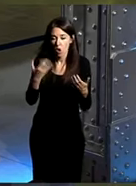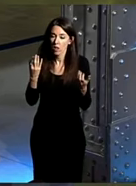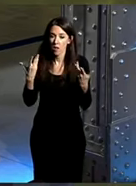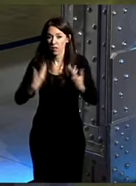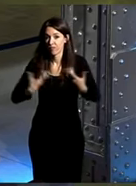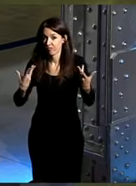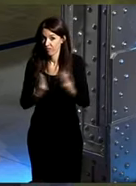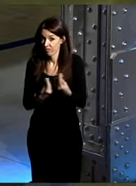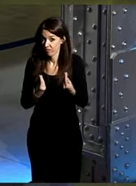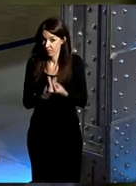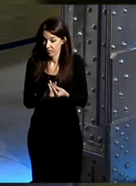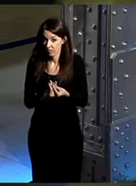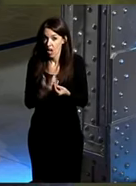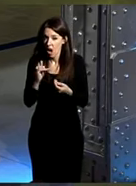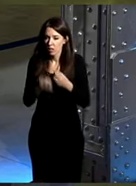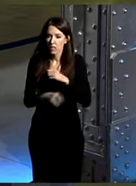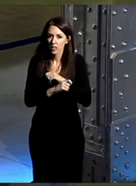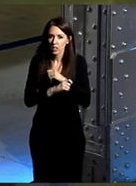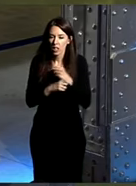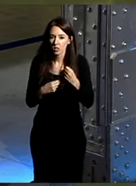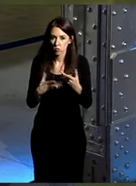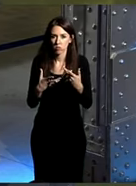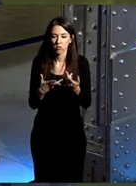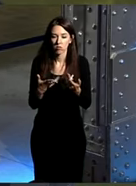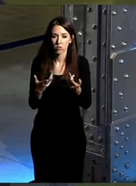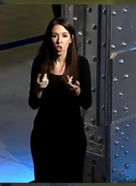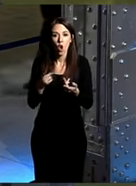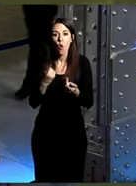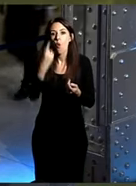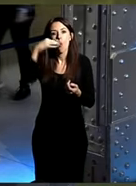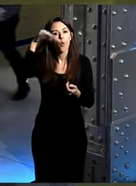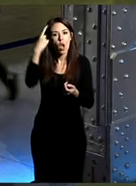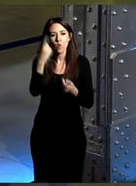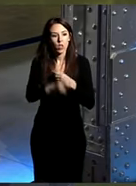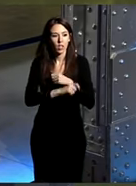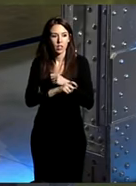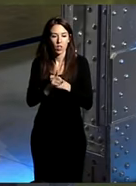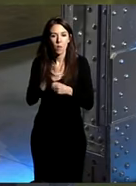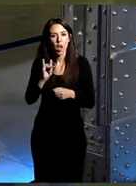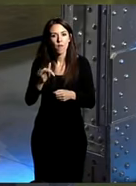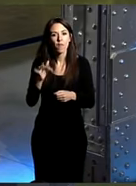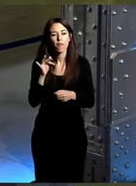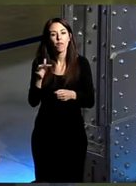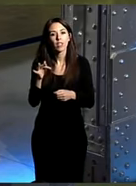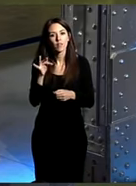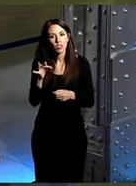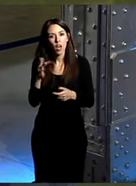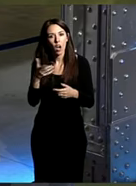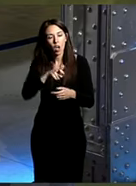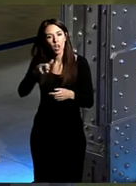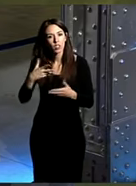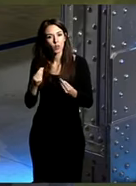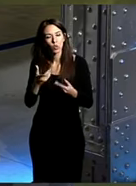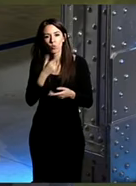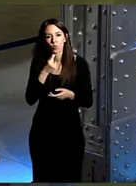que convivir. Y ahí hay un montón de estrategias, o sea, y no hay una única, ¿no? Pero tenemos la ventaja de que además hay mucha gente. A mí me